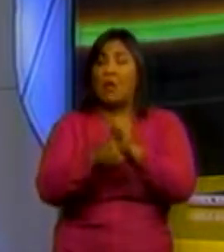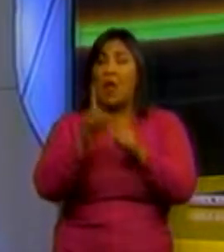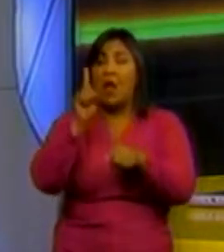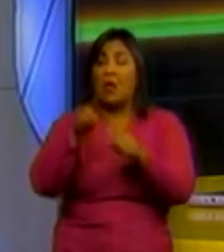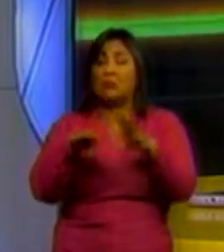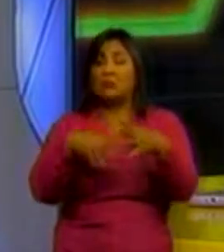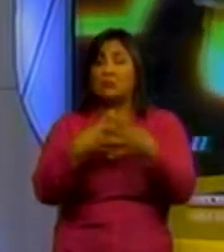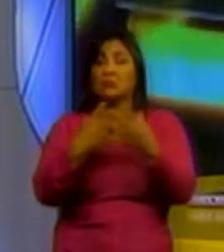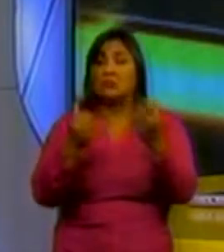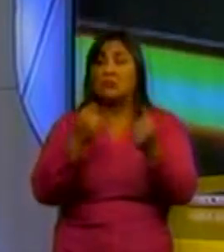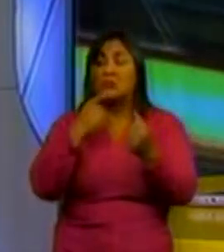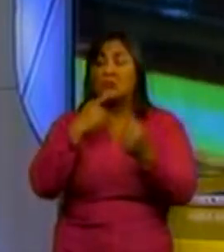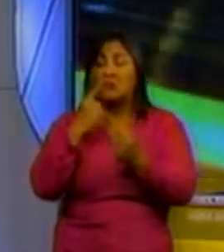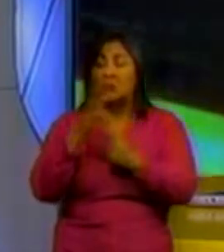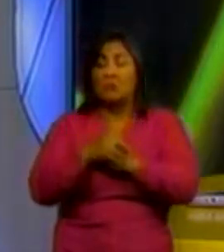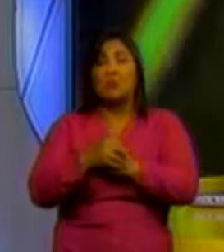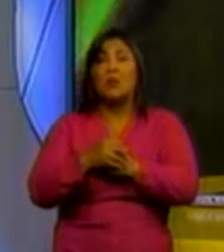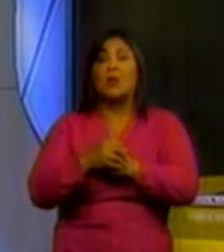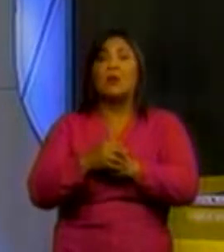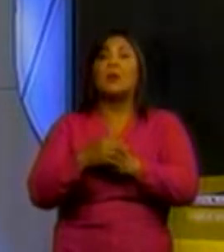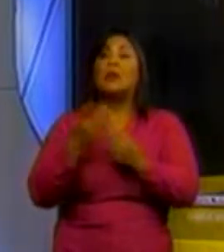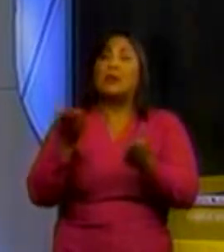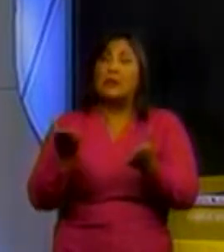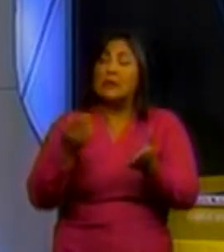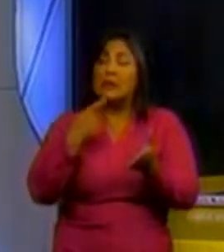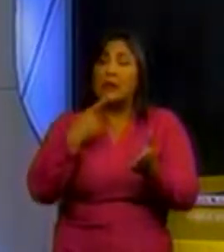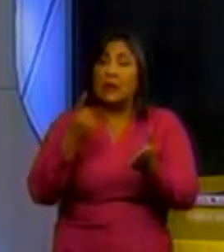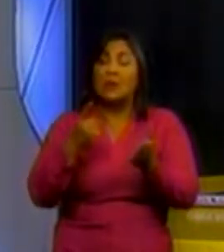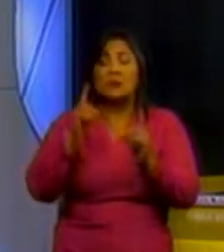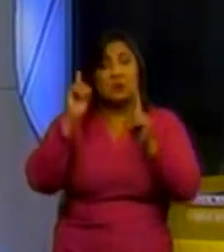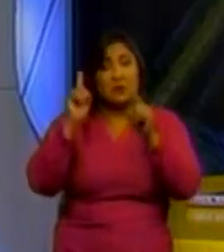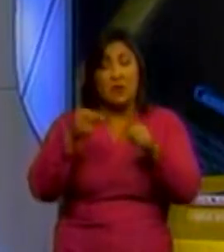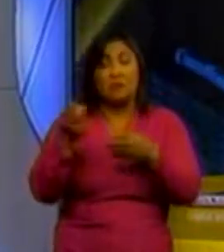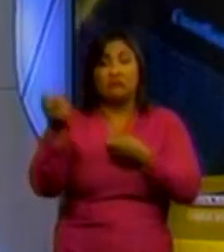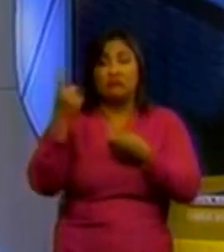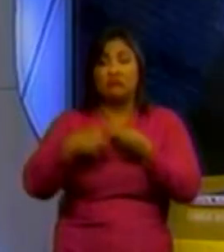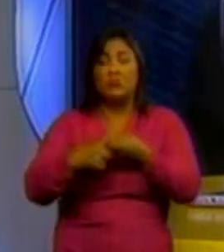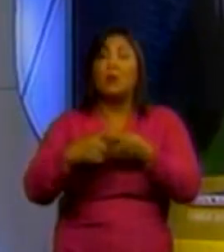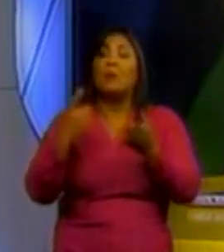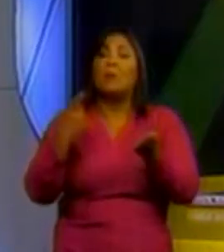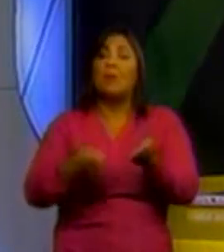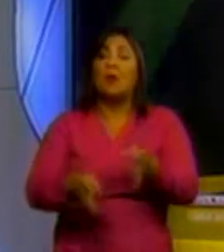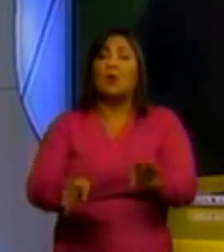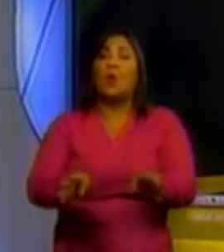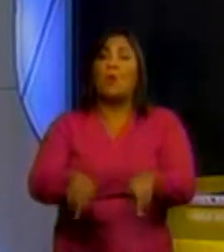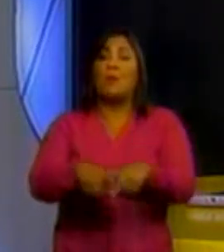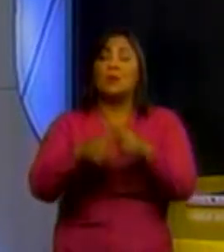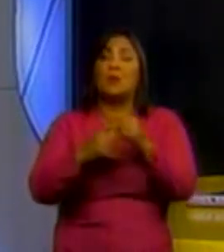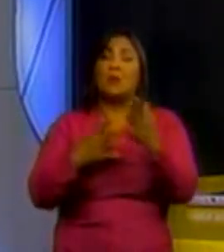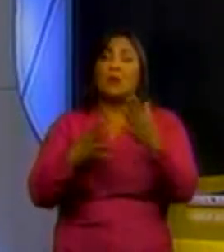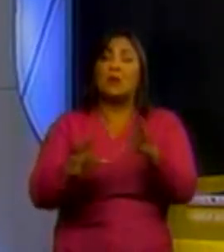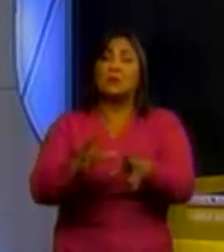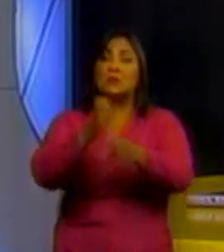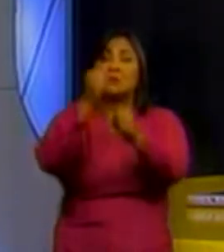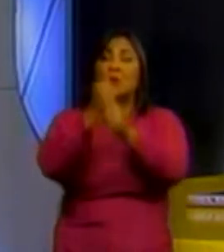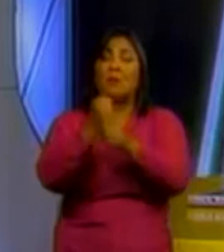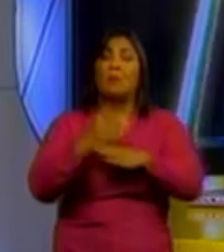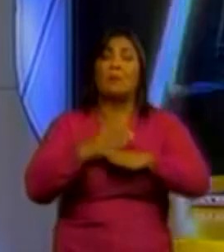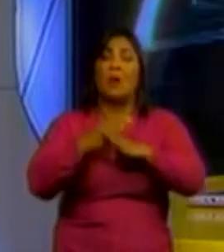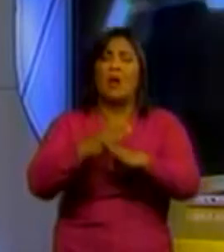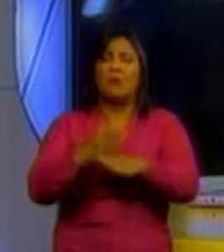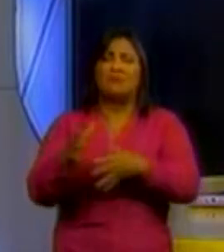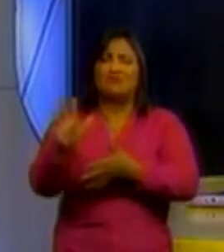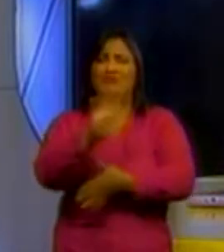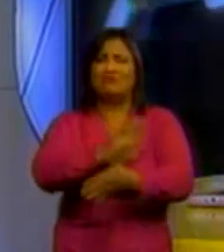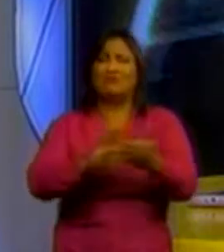las entidades dedicadas también a temas de rehabilitación social deben involucrarse para establecer políticas de seguridad para evitar hacinamientos